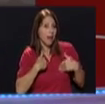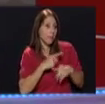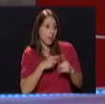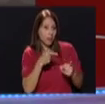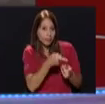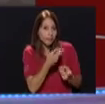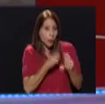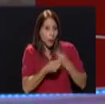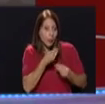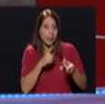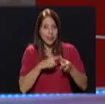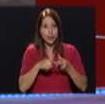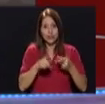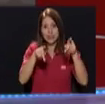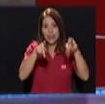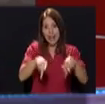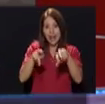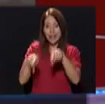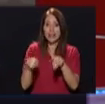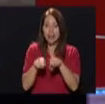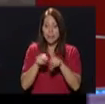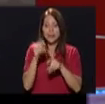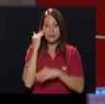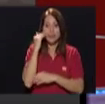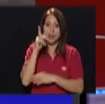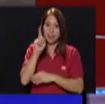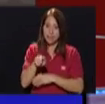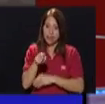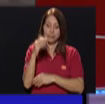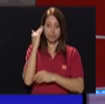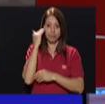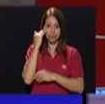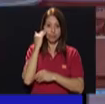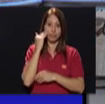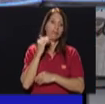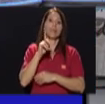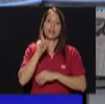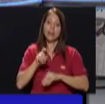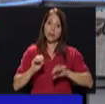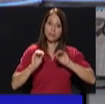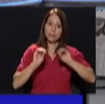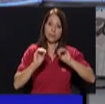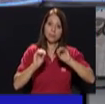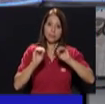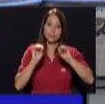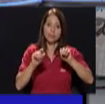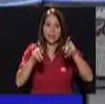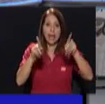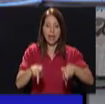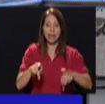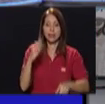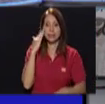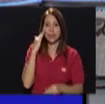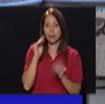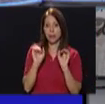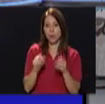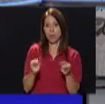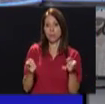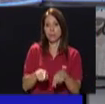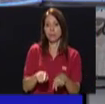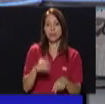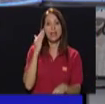para otro animal, pero a final de cuentas también es comida, entonces que la gente también hay que trabajar la parte de educación de que la gente